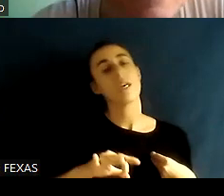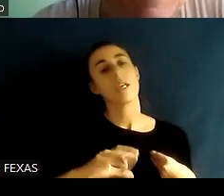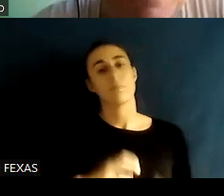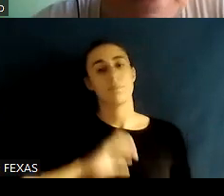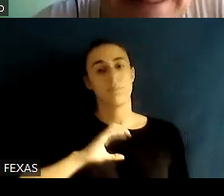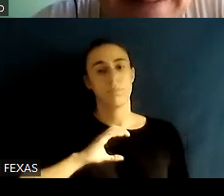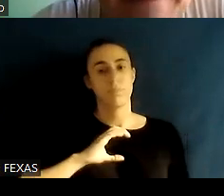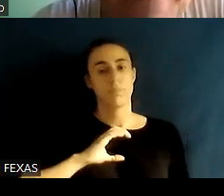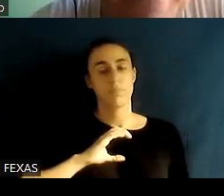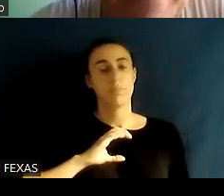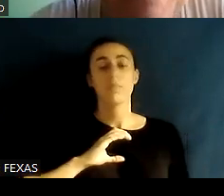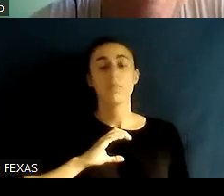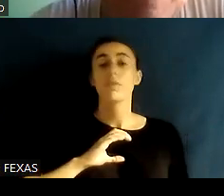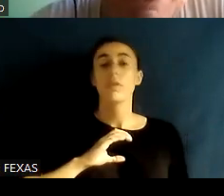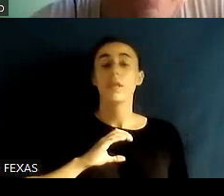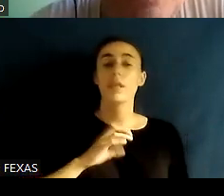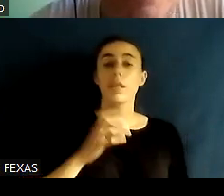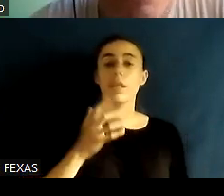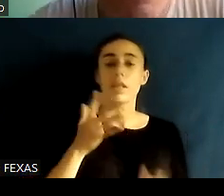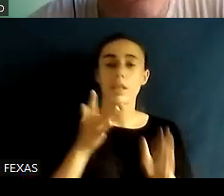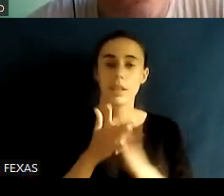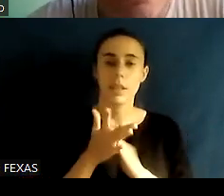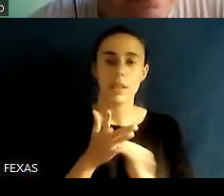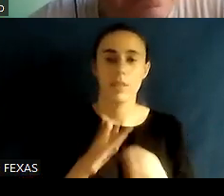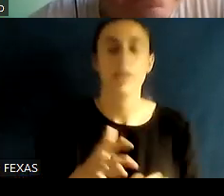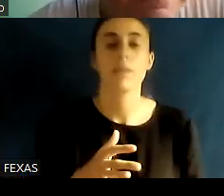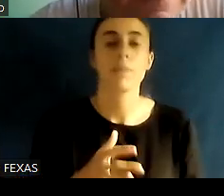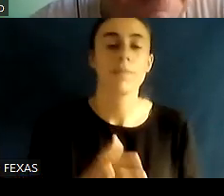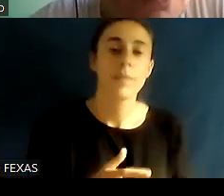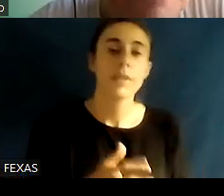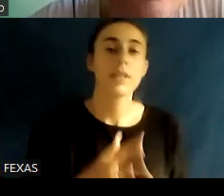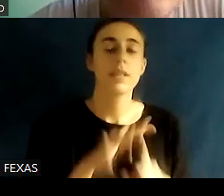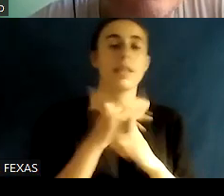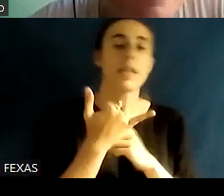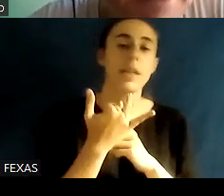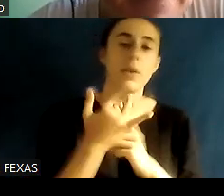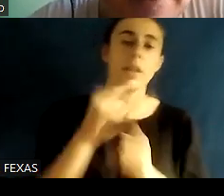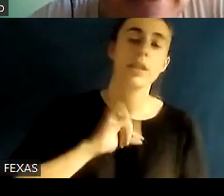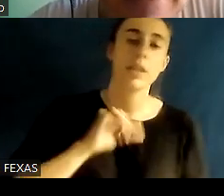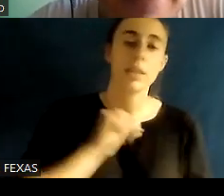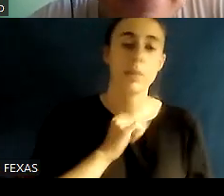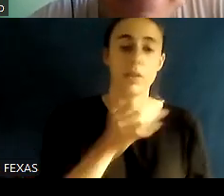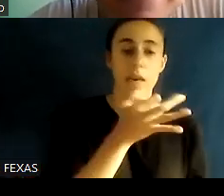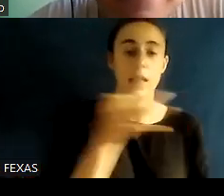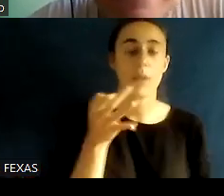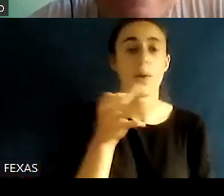claramente que para mantener un estado anímico adecuado, la vitamina C sería